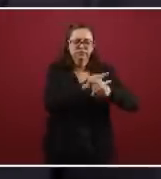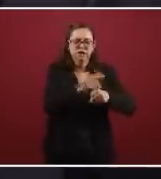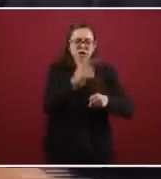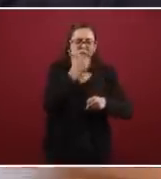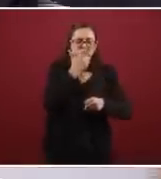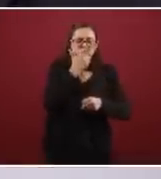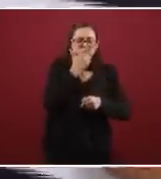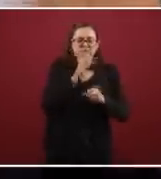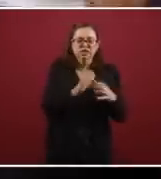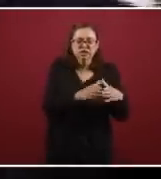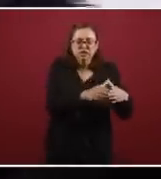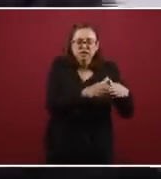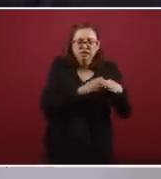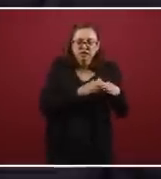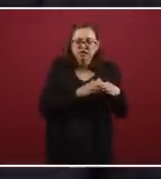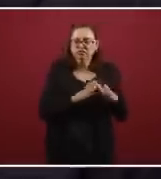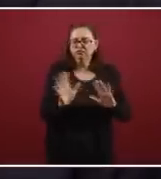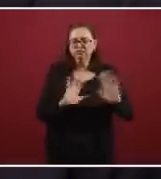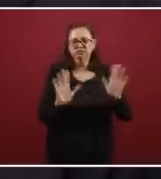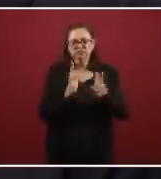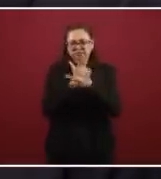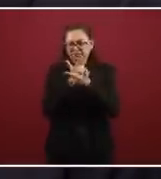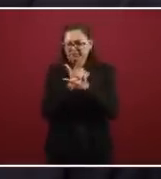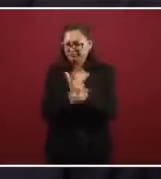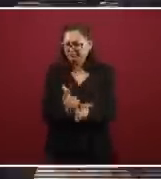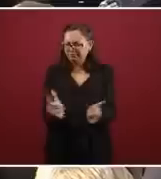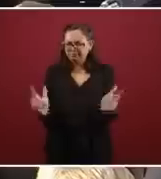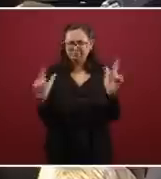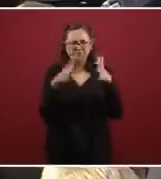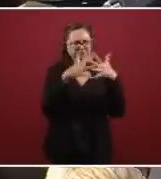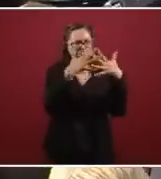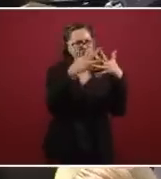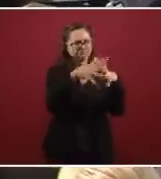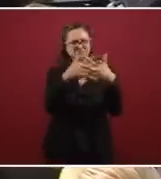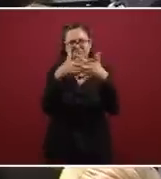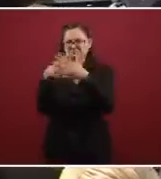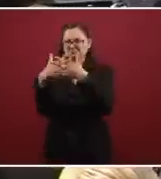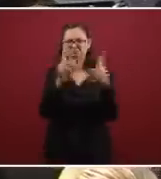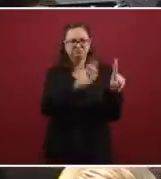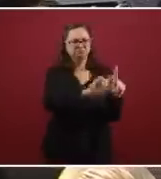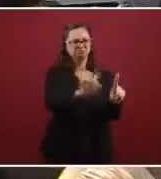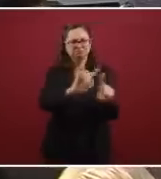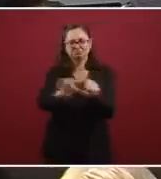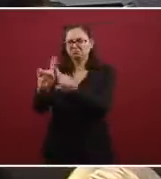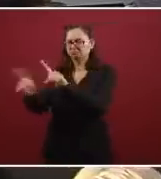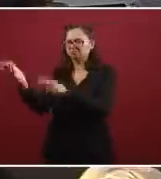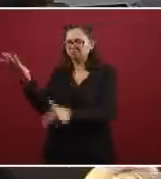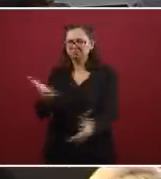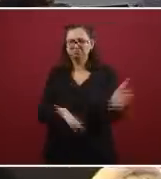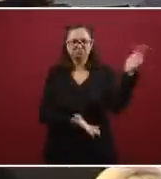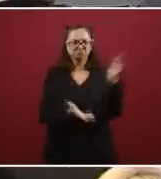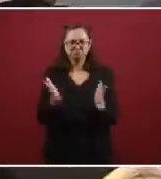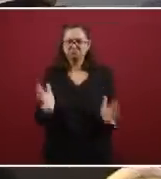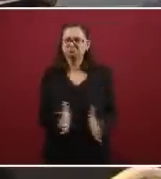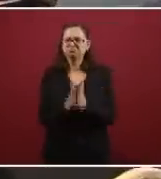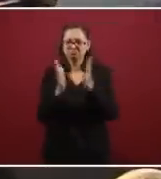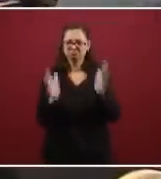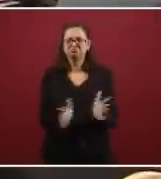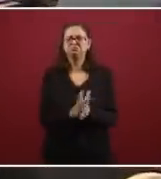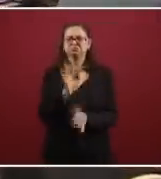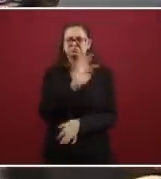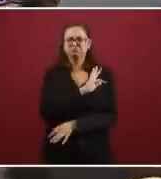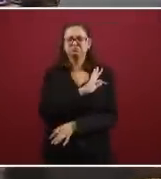sino que sea lo más plural posible, que esté aquí participando.